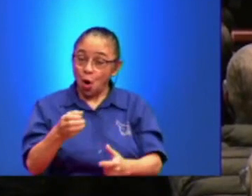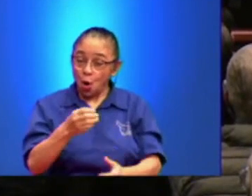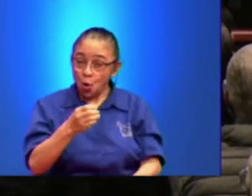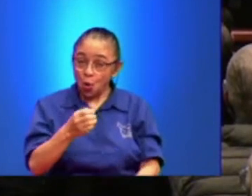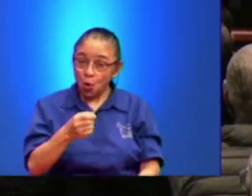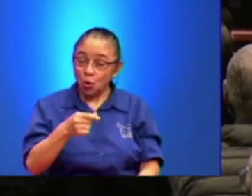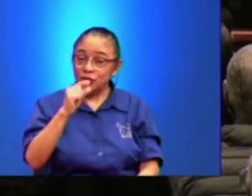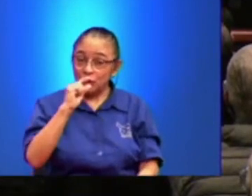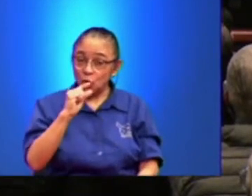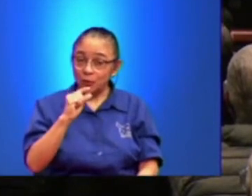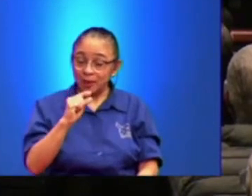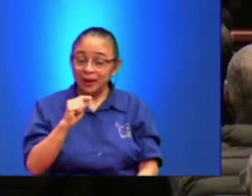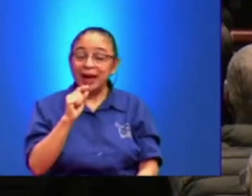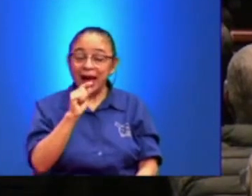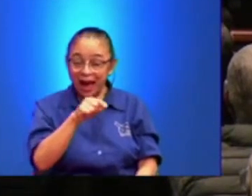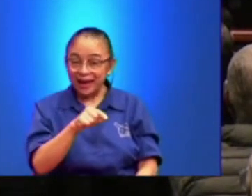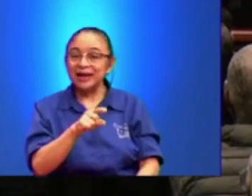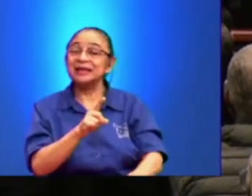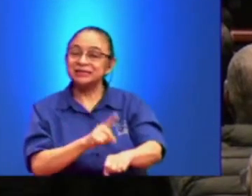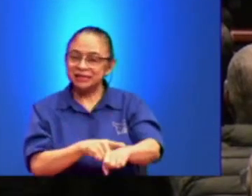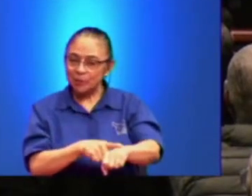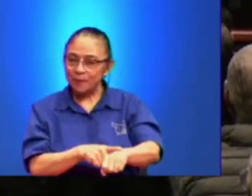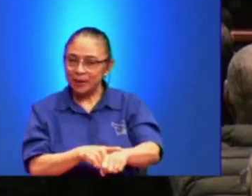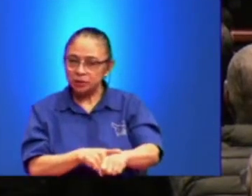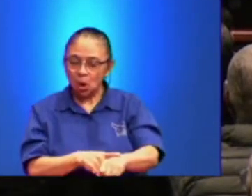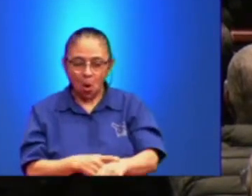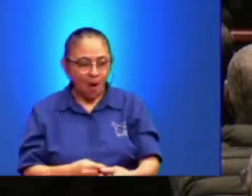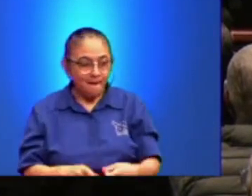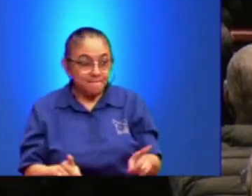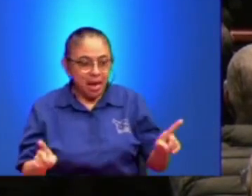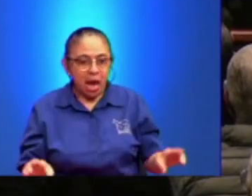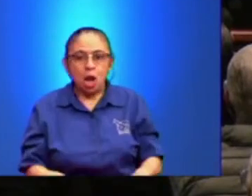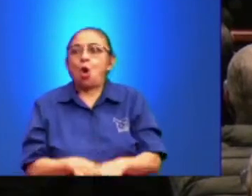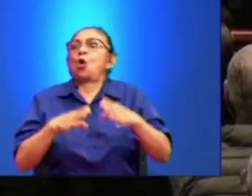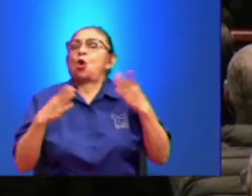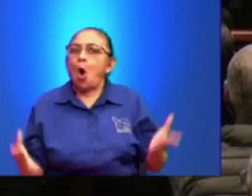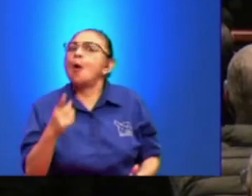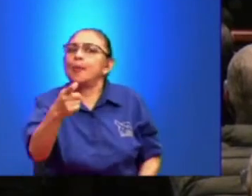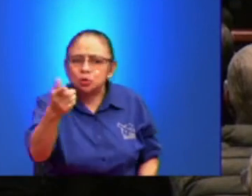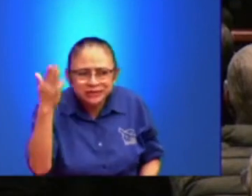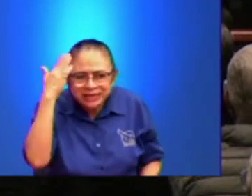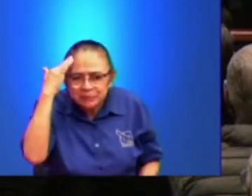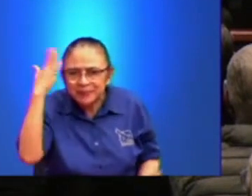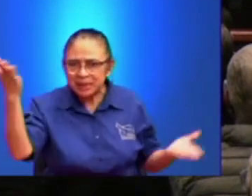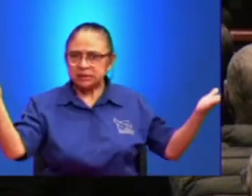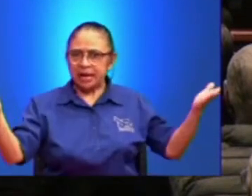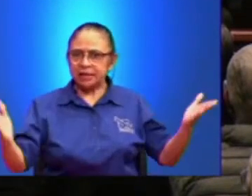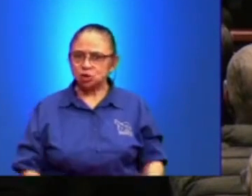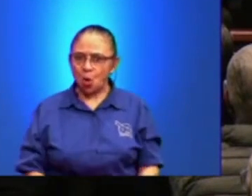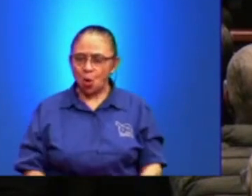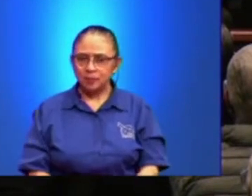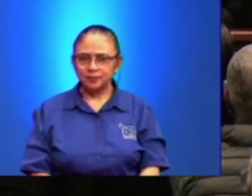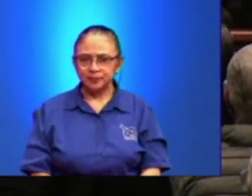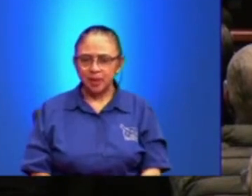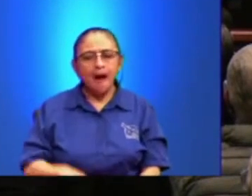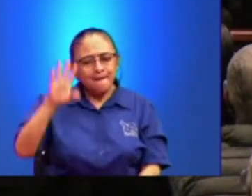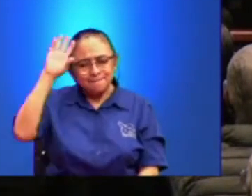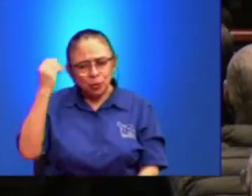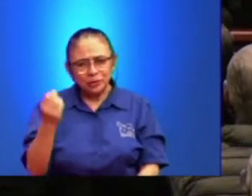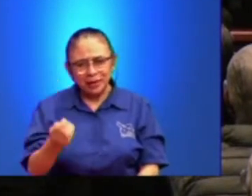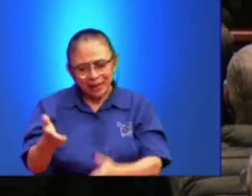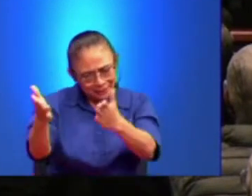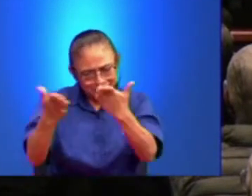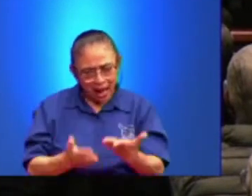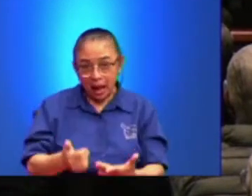fermento era el momento para decirles pero como se les ocurre a ustedes porque traen